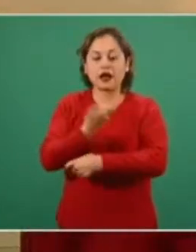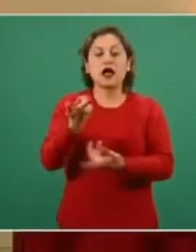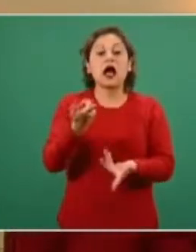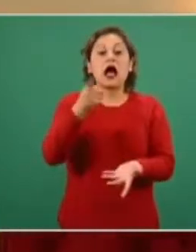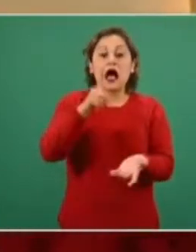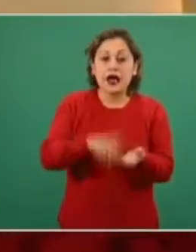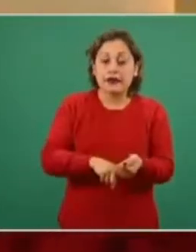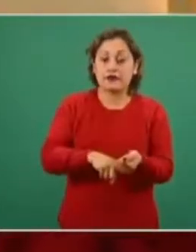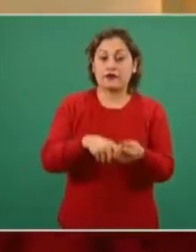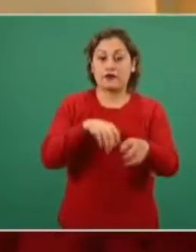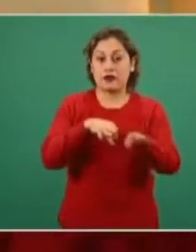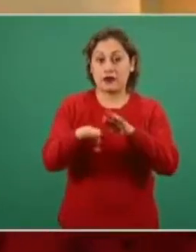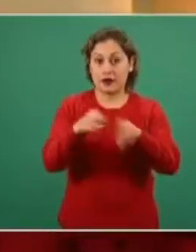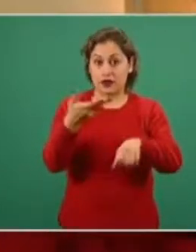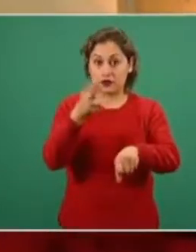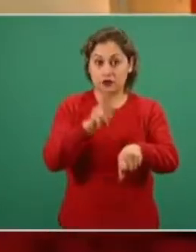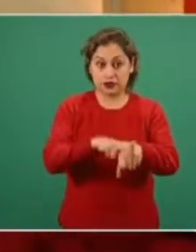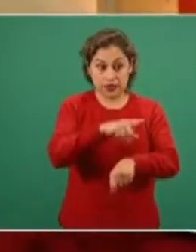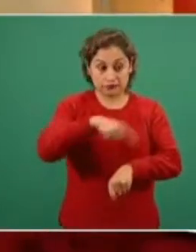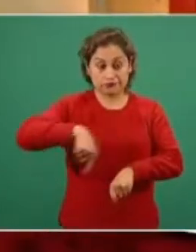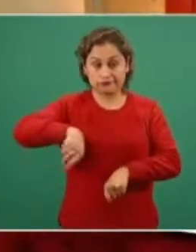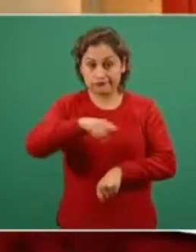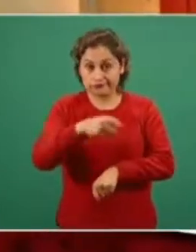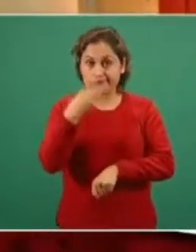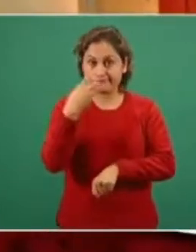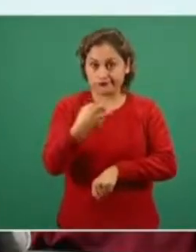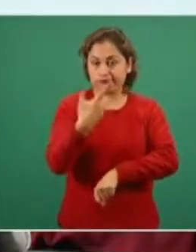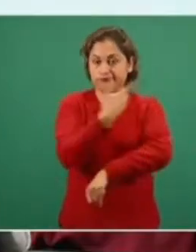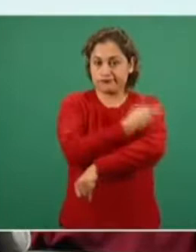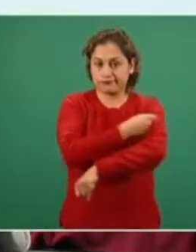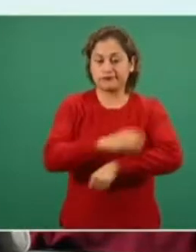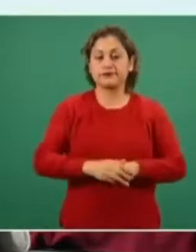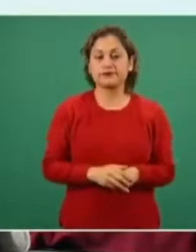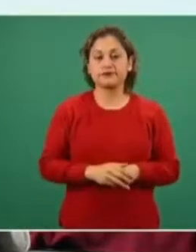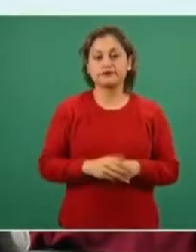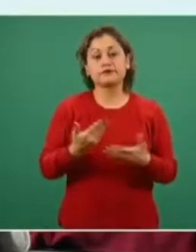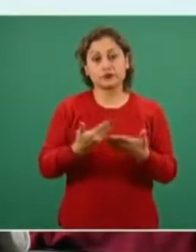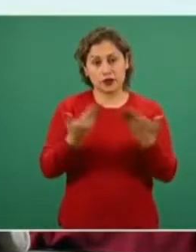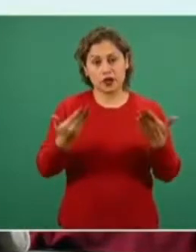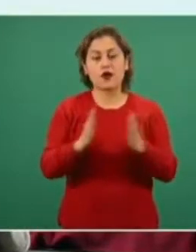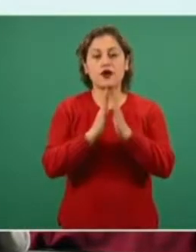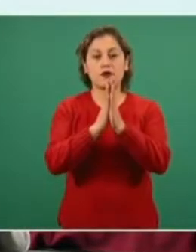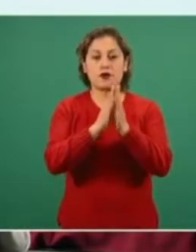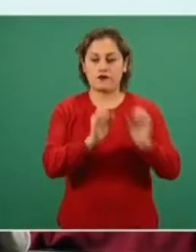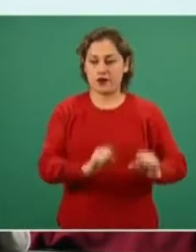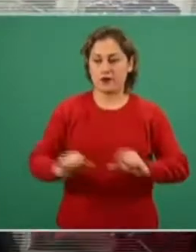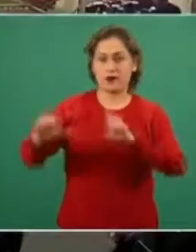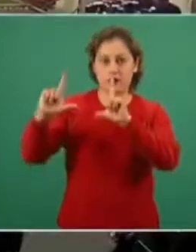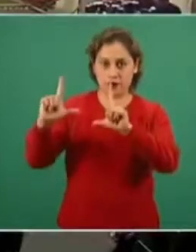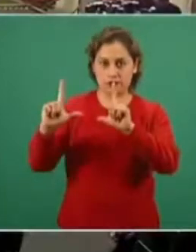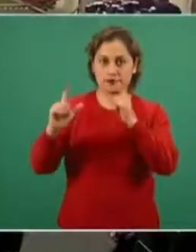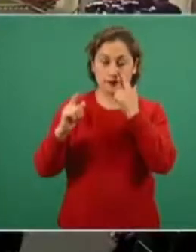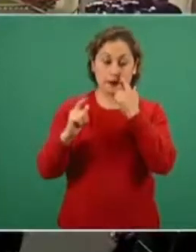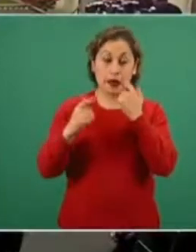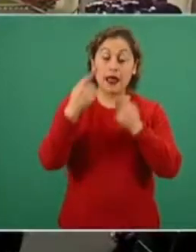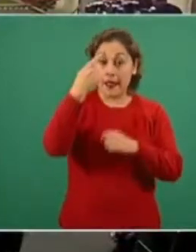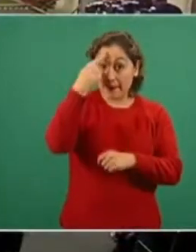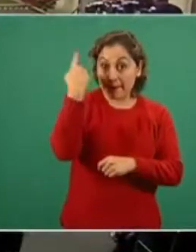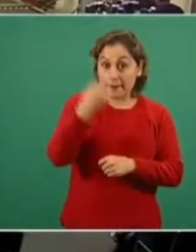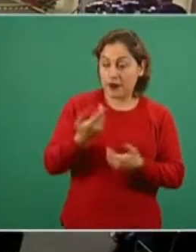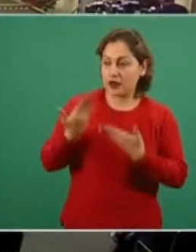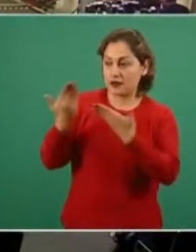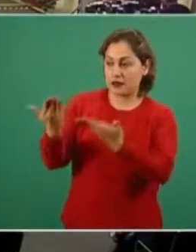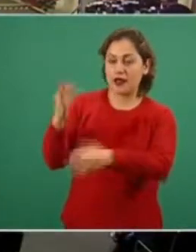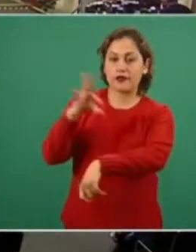República rápidamente, de acuerdo a los arribos. Entonces, ahora sí, si me pasan la primera, y antes de darle la palabra